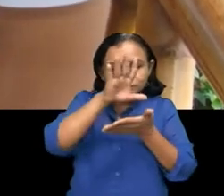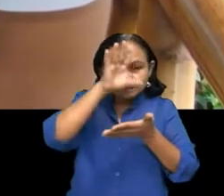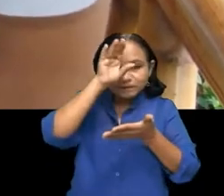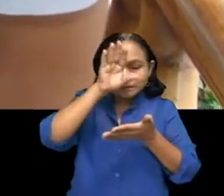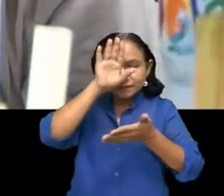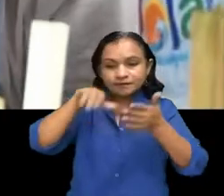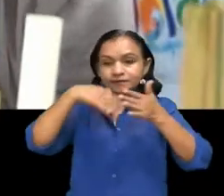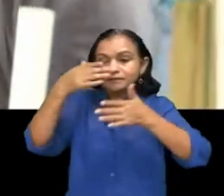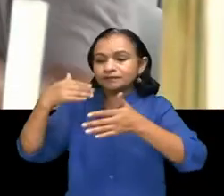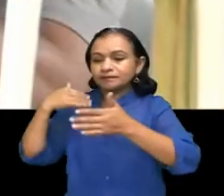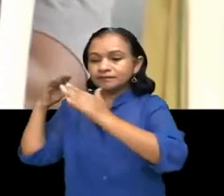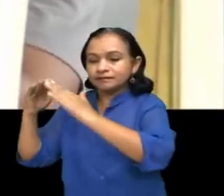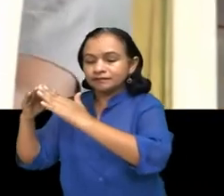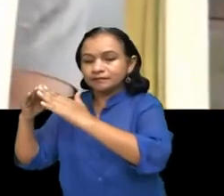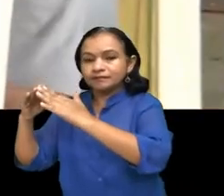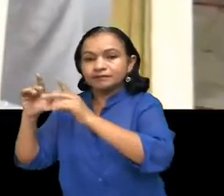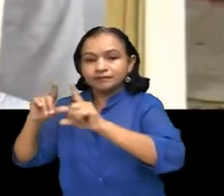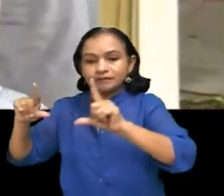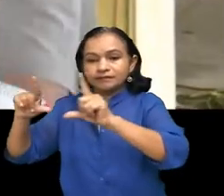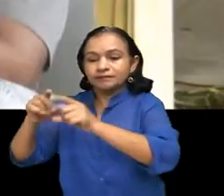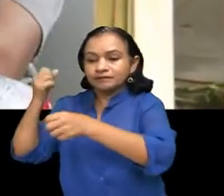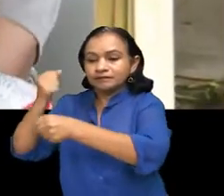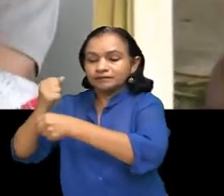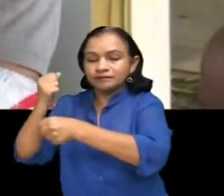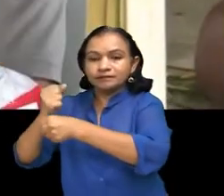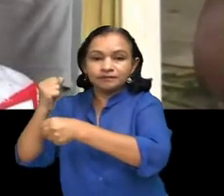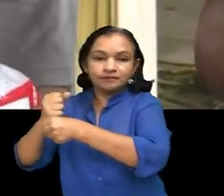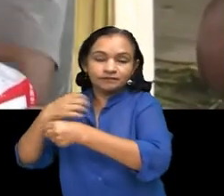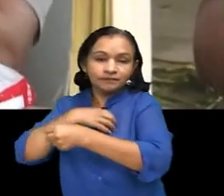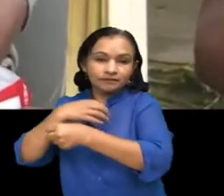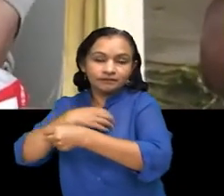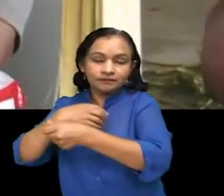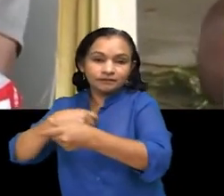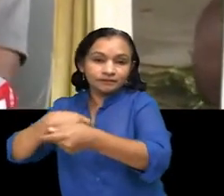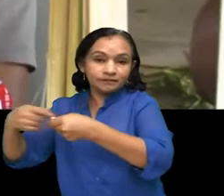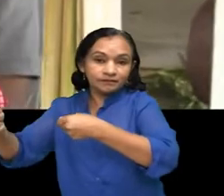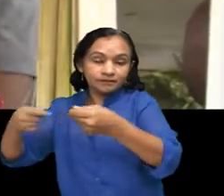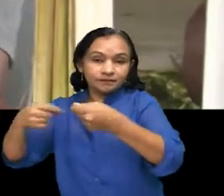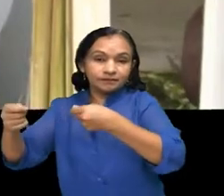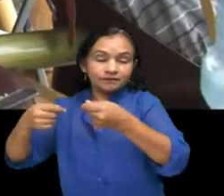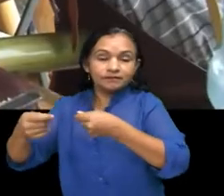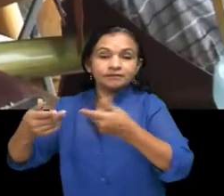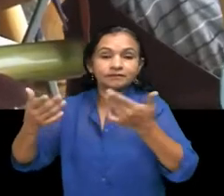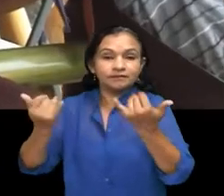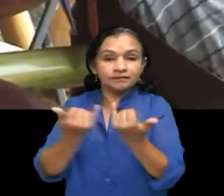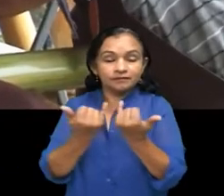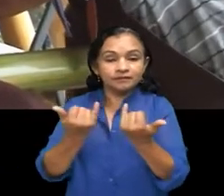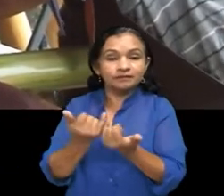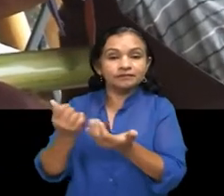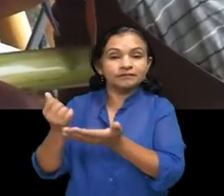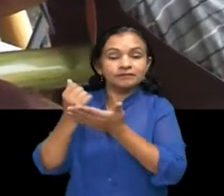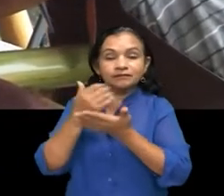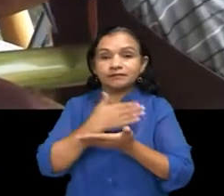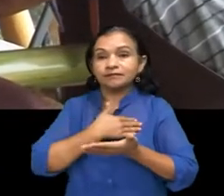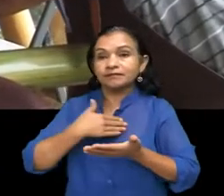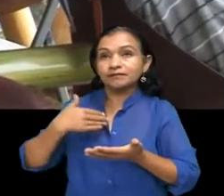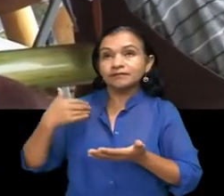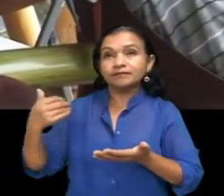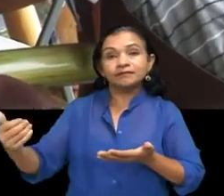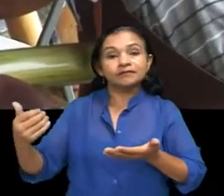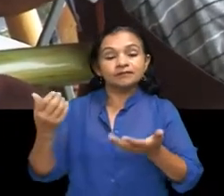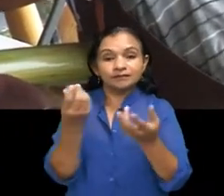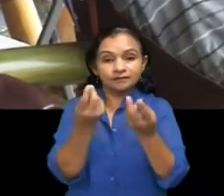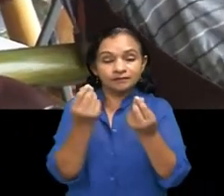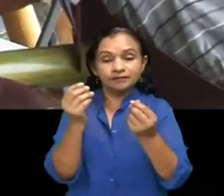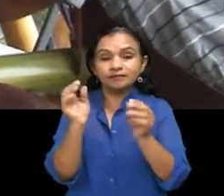conocimientos adquiridos en sus lugares de origen o bien para adentrarse a poner un negocio que les permita mejorar su